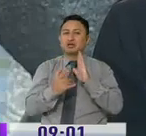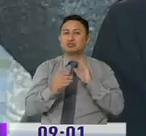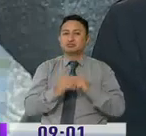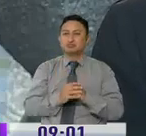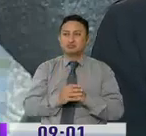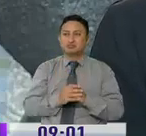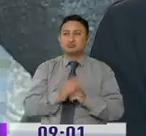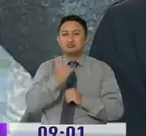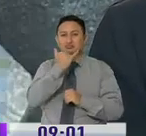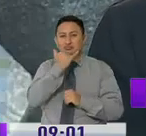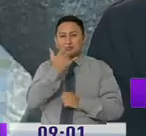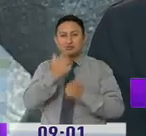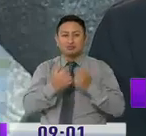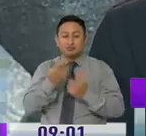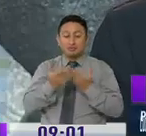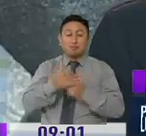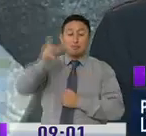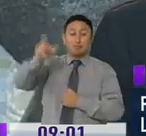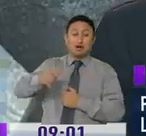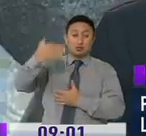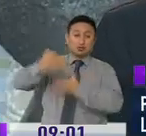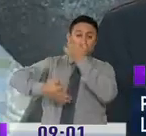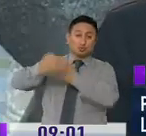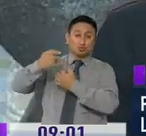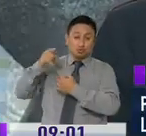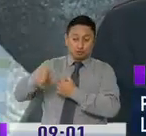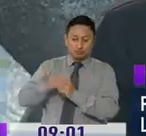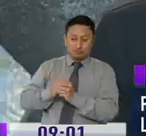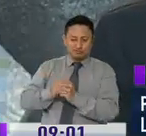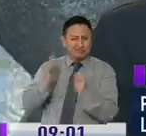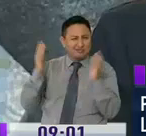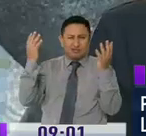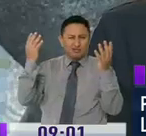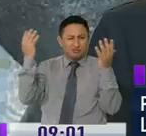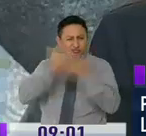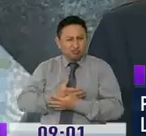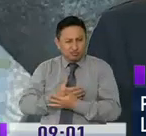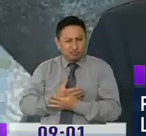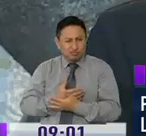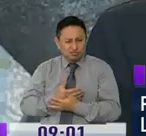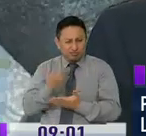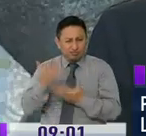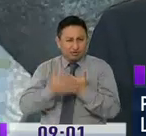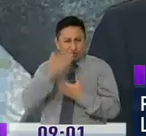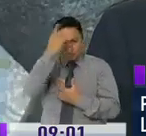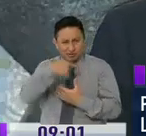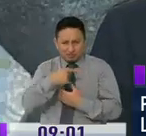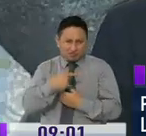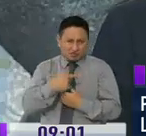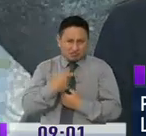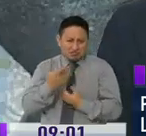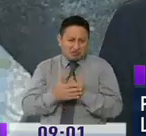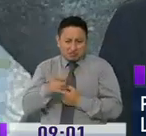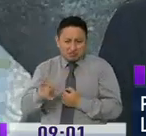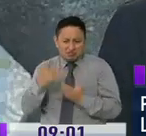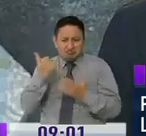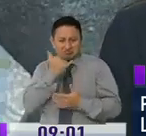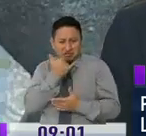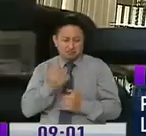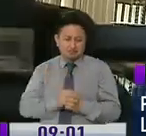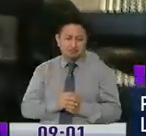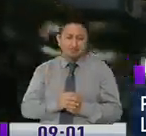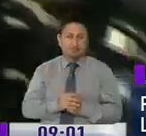características de tipo legal que podía llegar al operador de justicia a crearle una serie de confusiones dentro de la aplicación de la